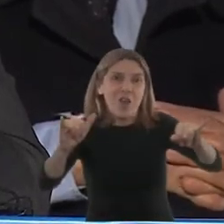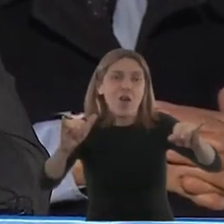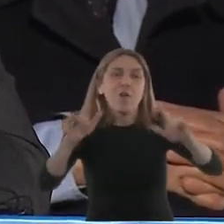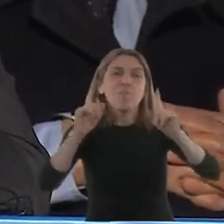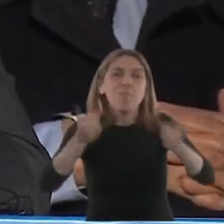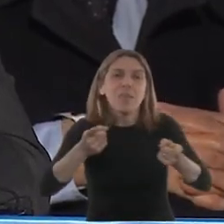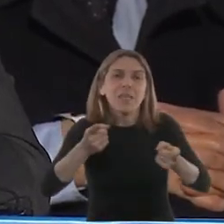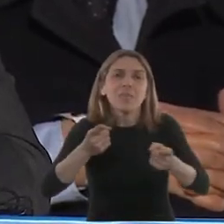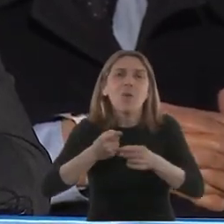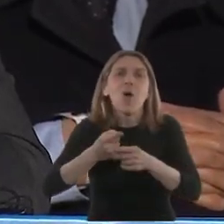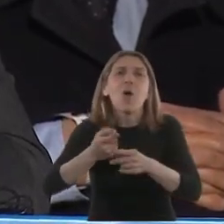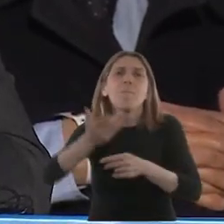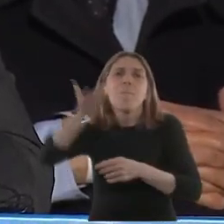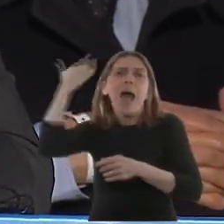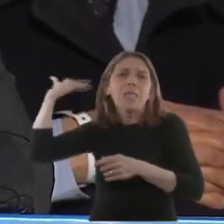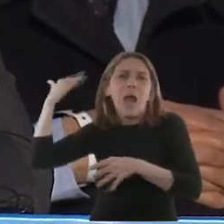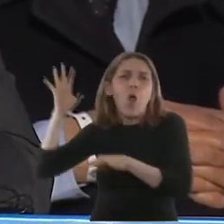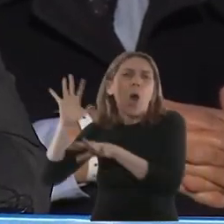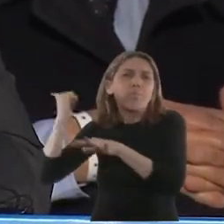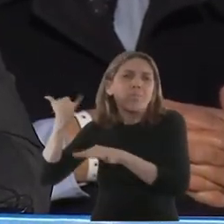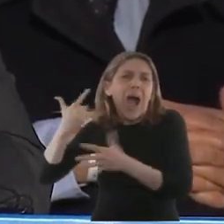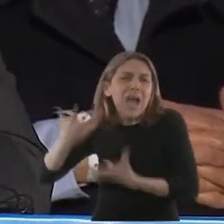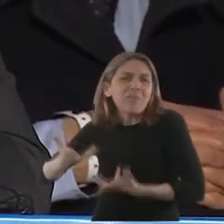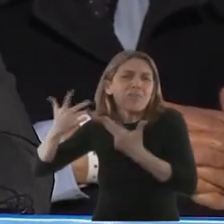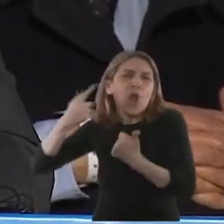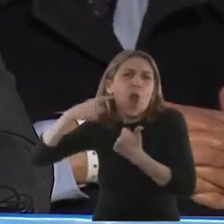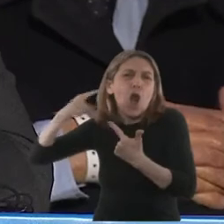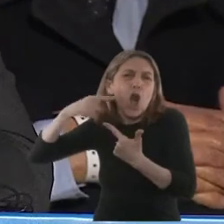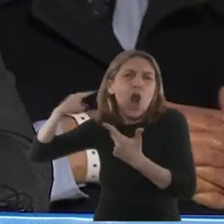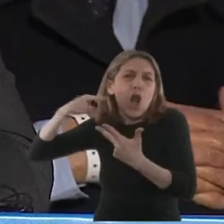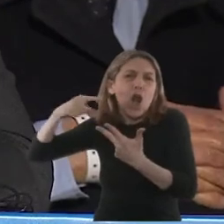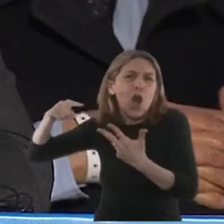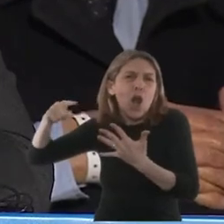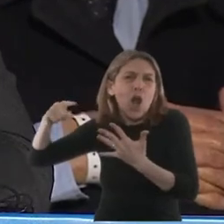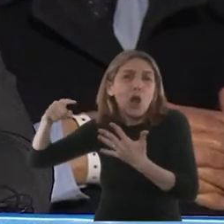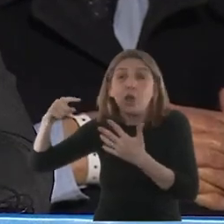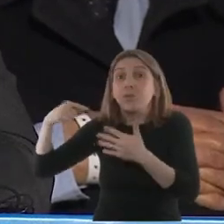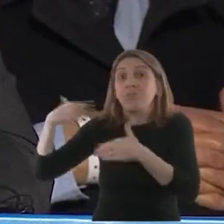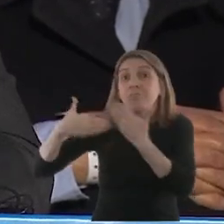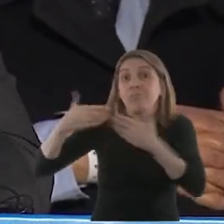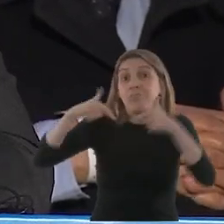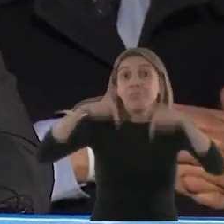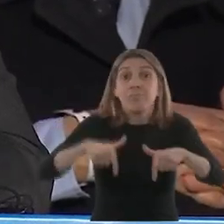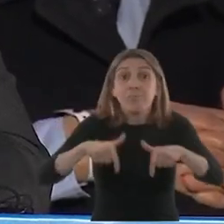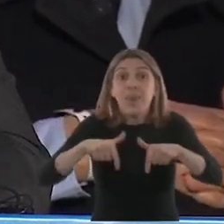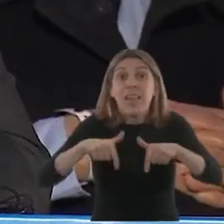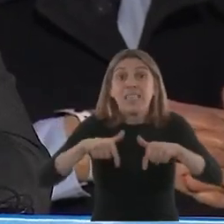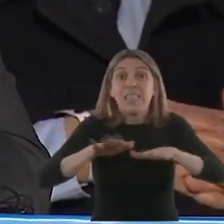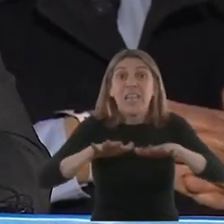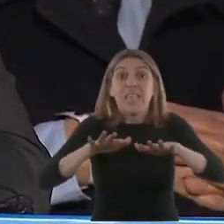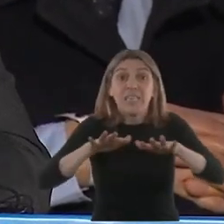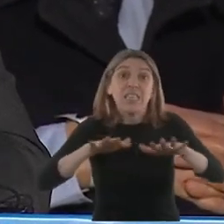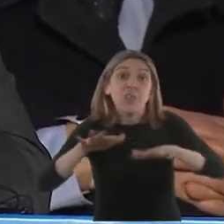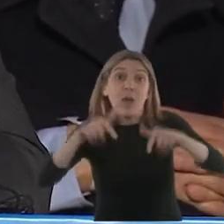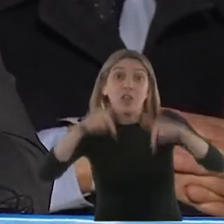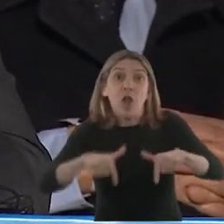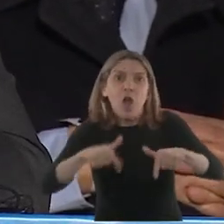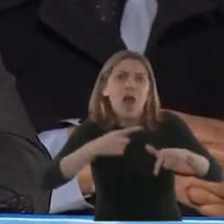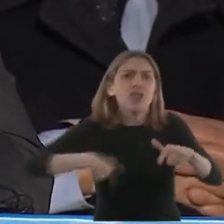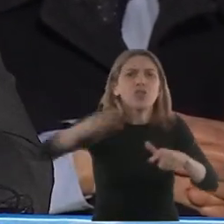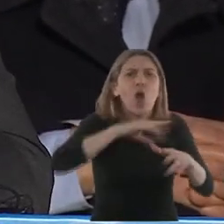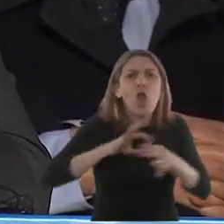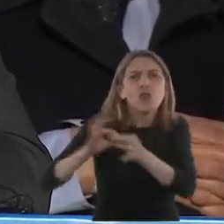basados en nuestro pasado virtuoso, apalancados en este presente vigoroso, construyamos entre